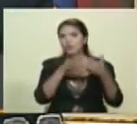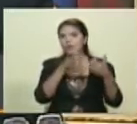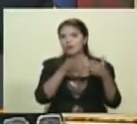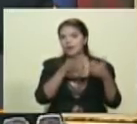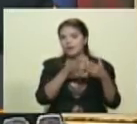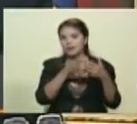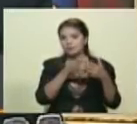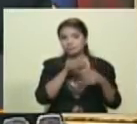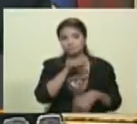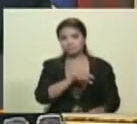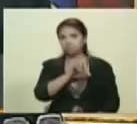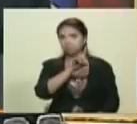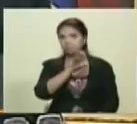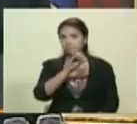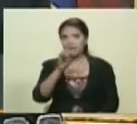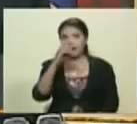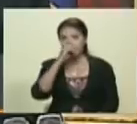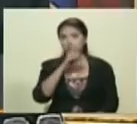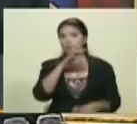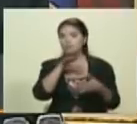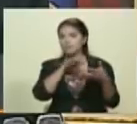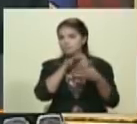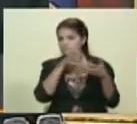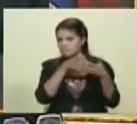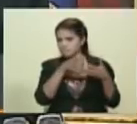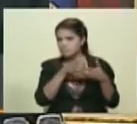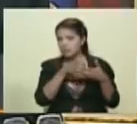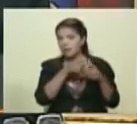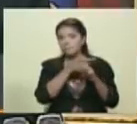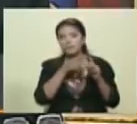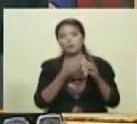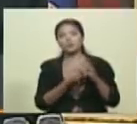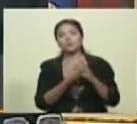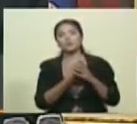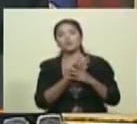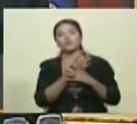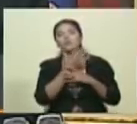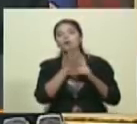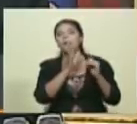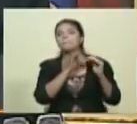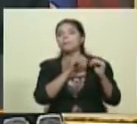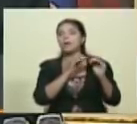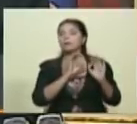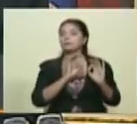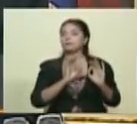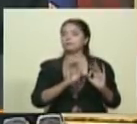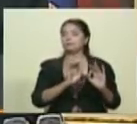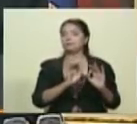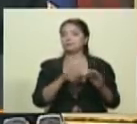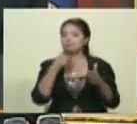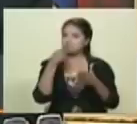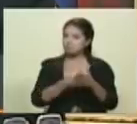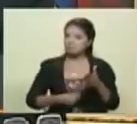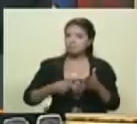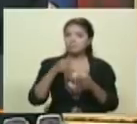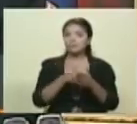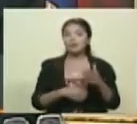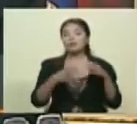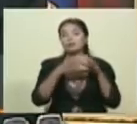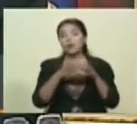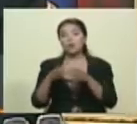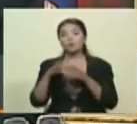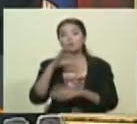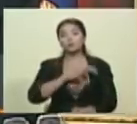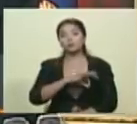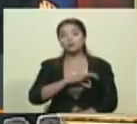guerra, y hay que ver cómo surge la esperanza florecida en las luchas de los movimientos sociales, de